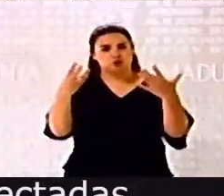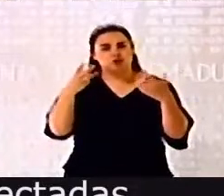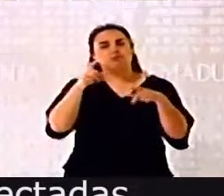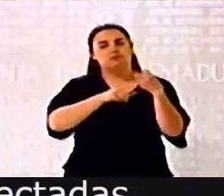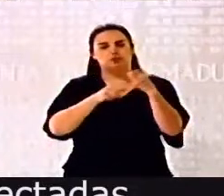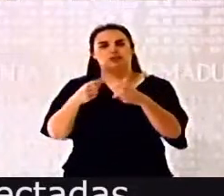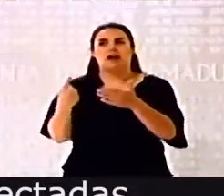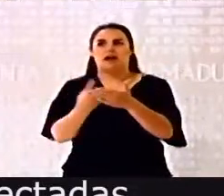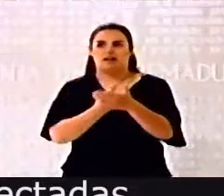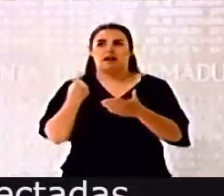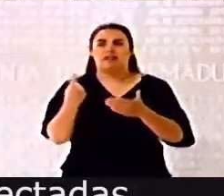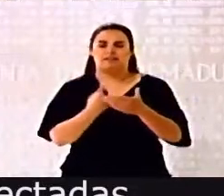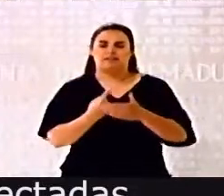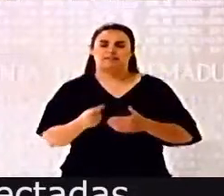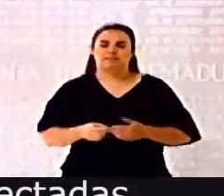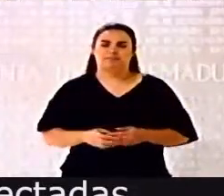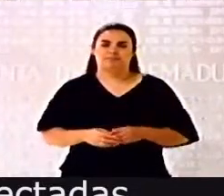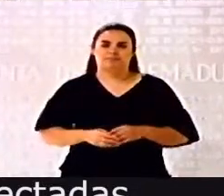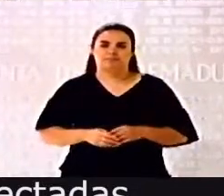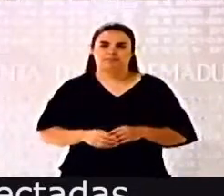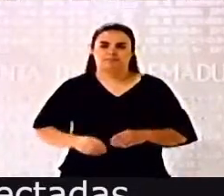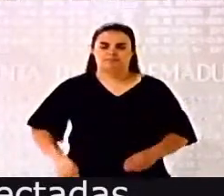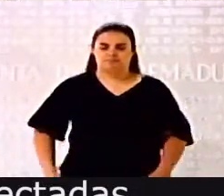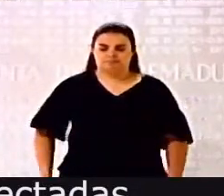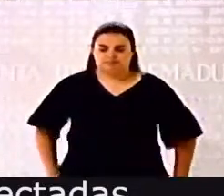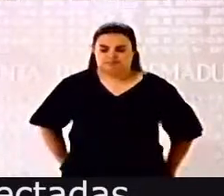38 personas aisladas.